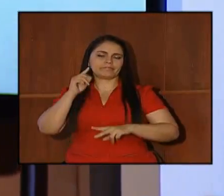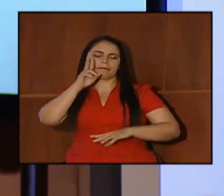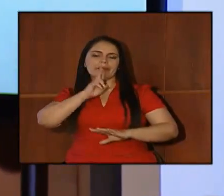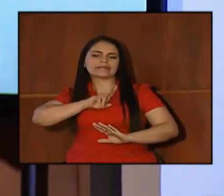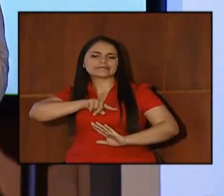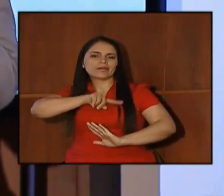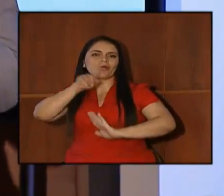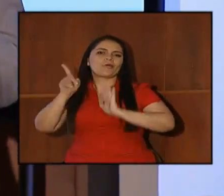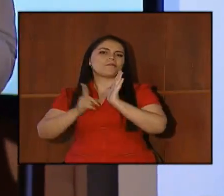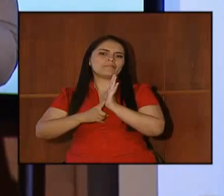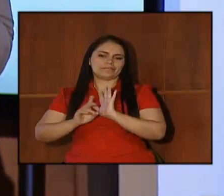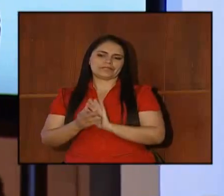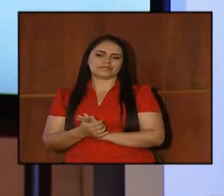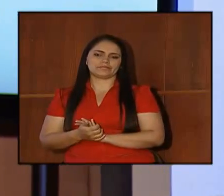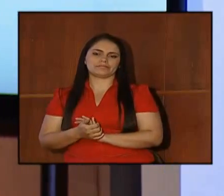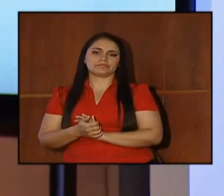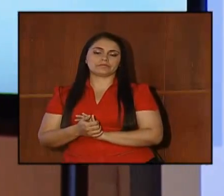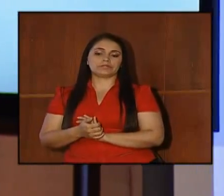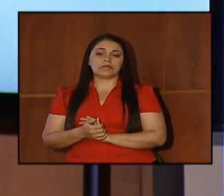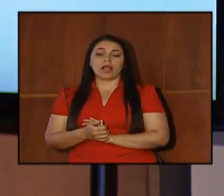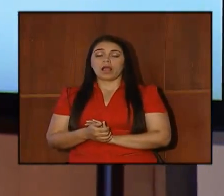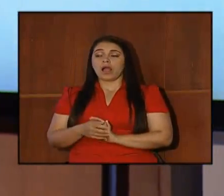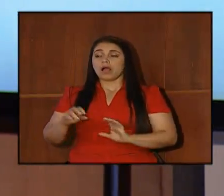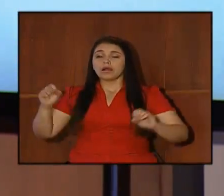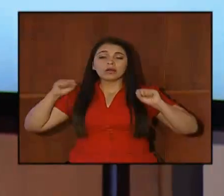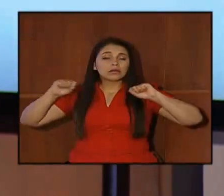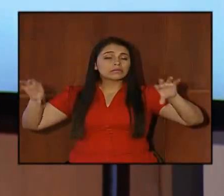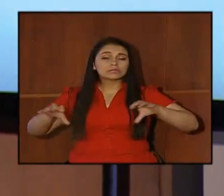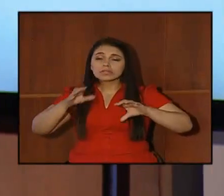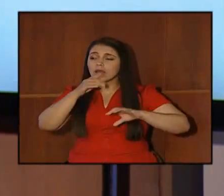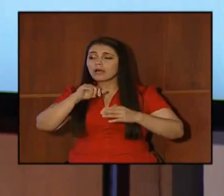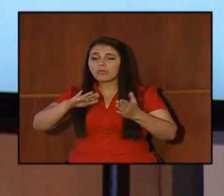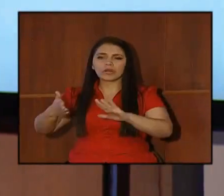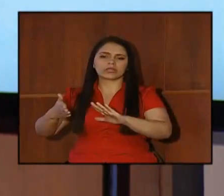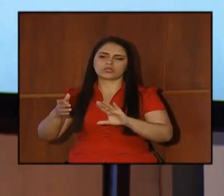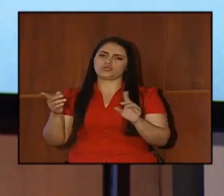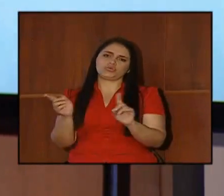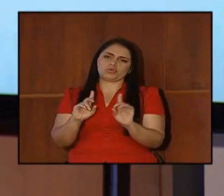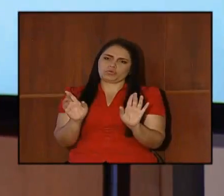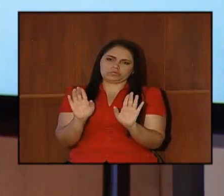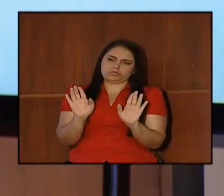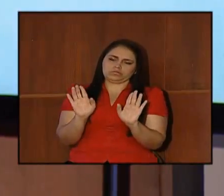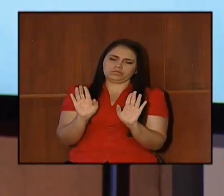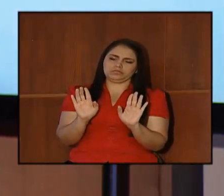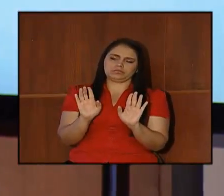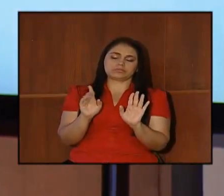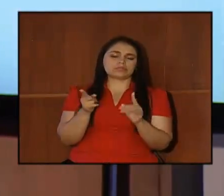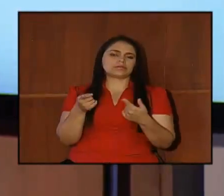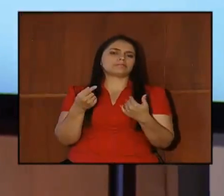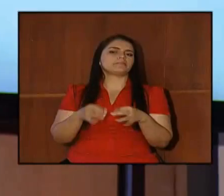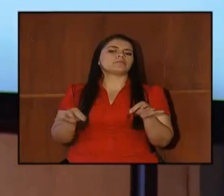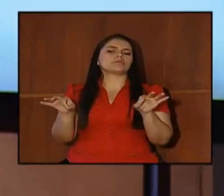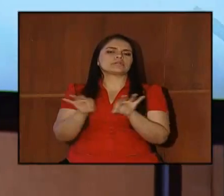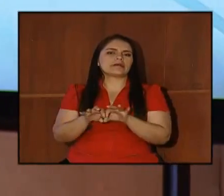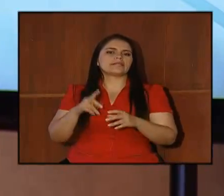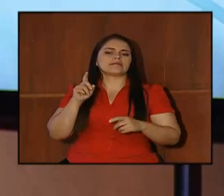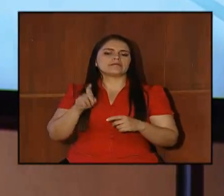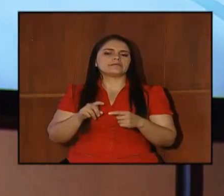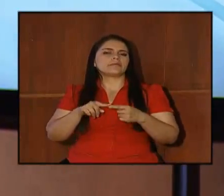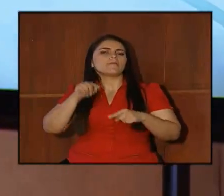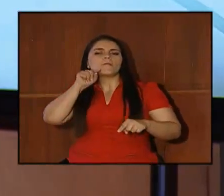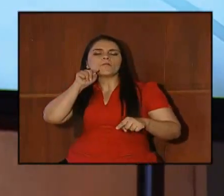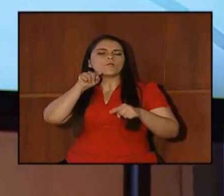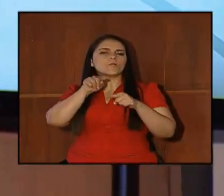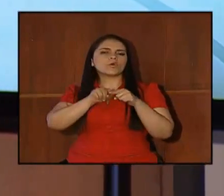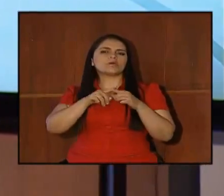o sea, vitales, que si no las hacemos el paciente se muere, no son, ¿cierto? O sea que lo ideal es que sea